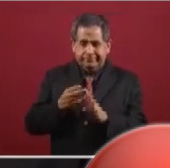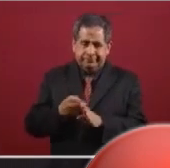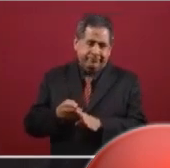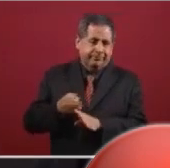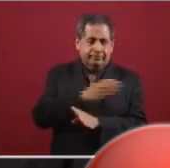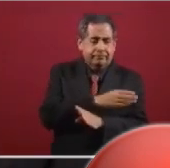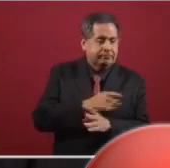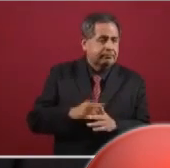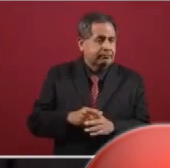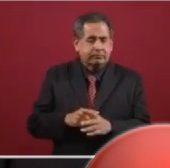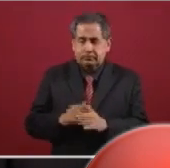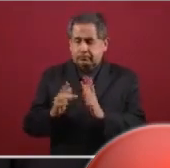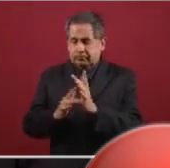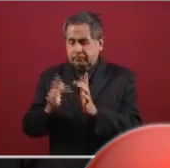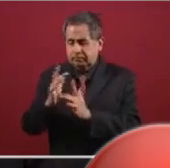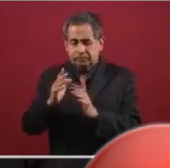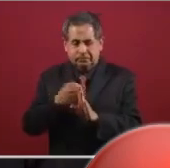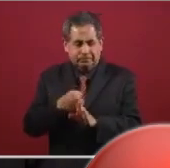aparición de Jesús Cristo.